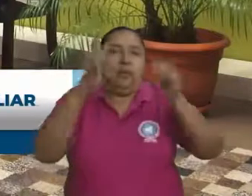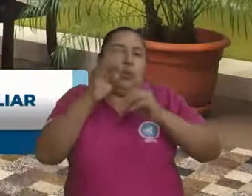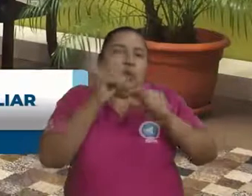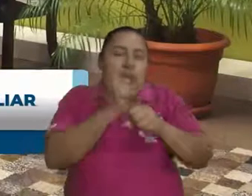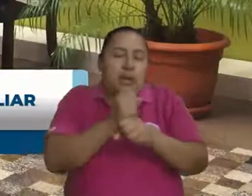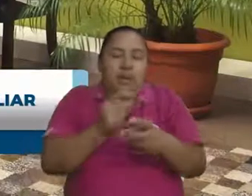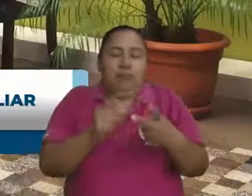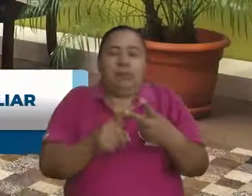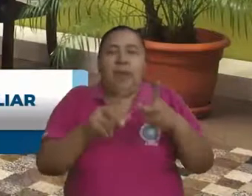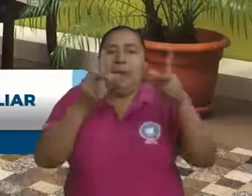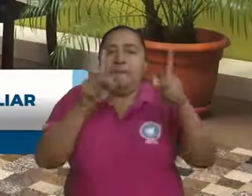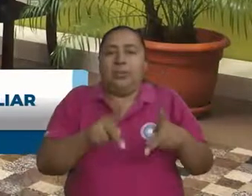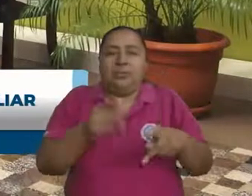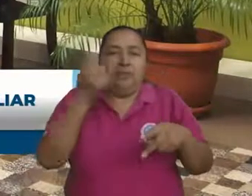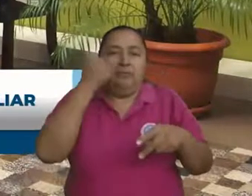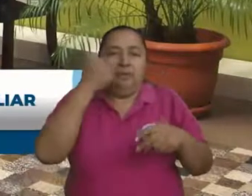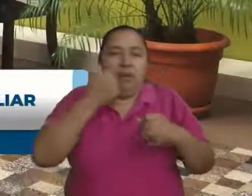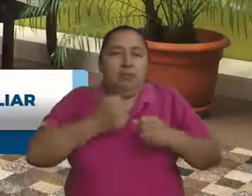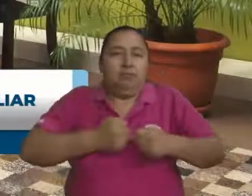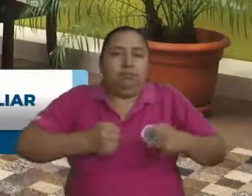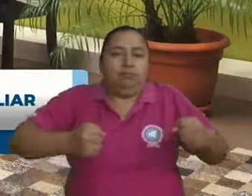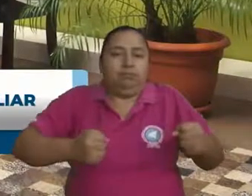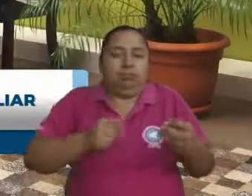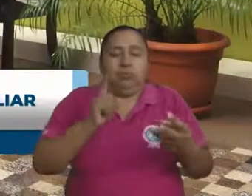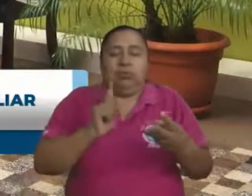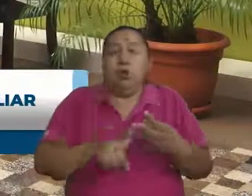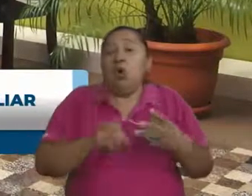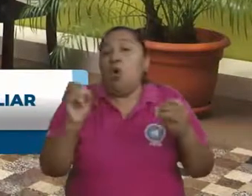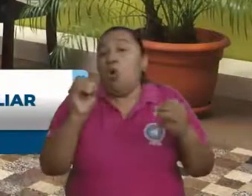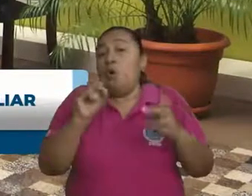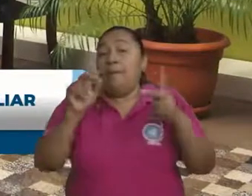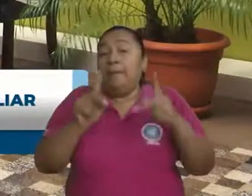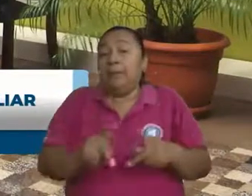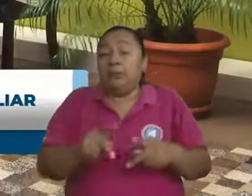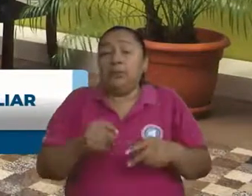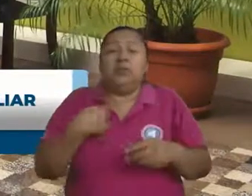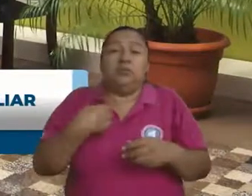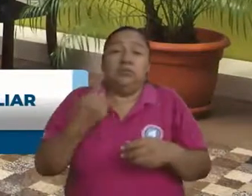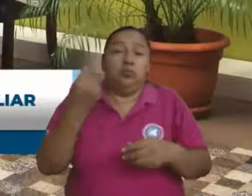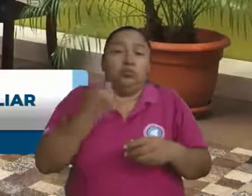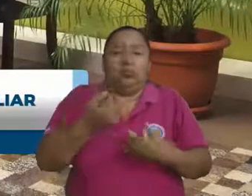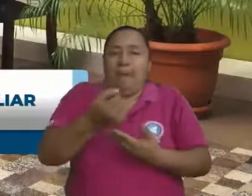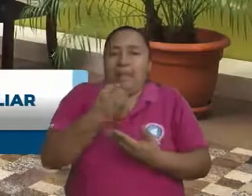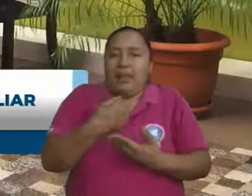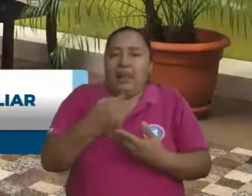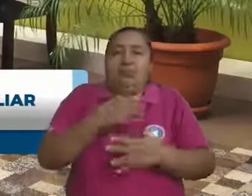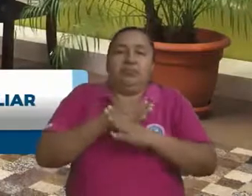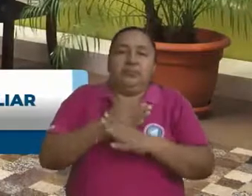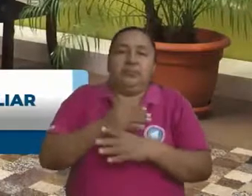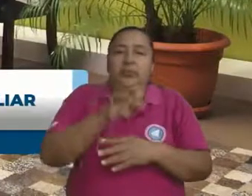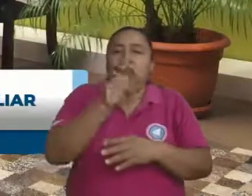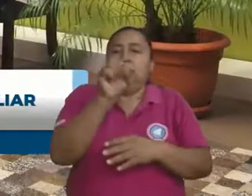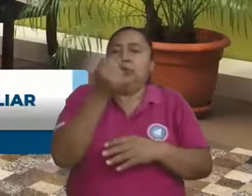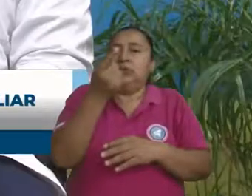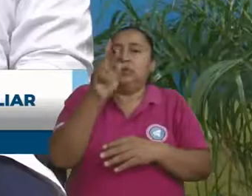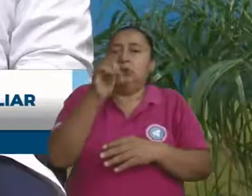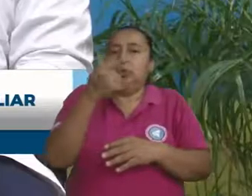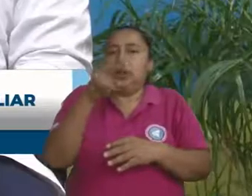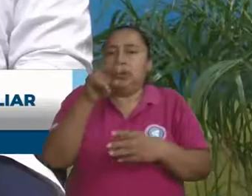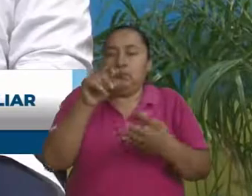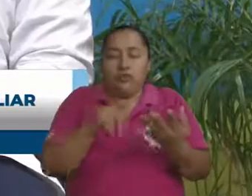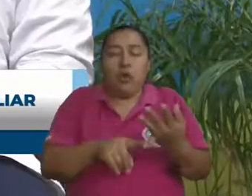que tienen sobrepeso u obesidad, o pacientes consumidoras de estrógenos, como habíamos mencionado, pacientes que tienen